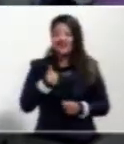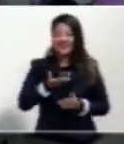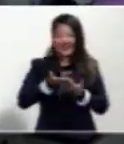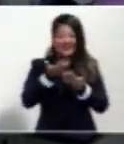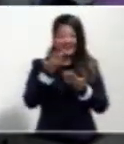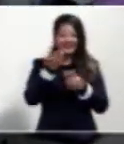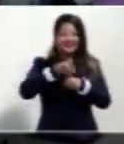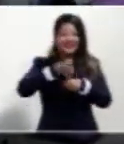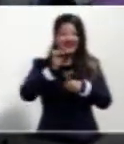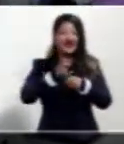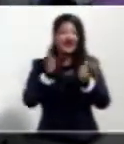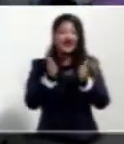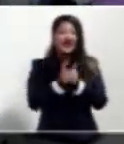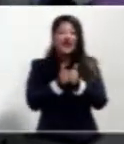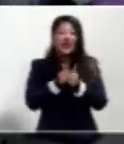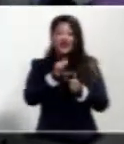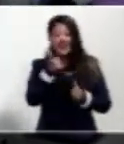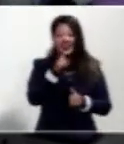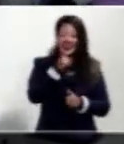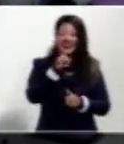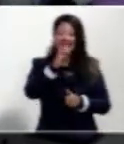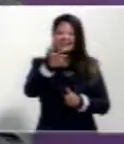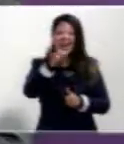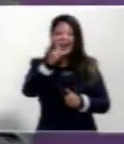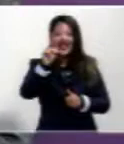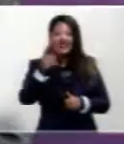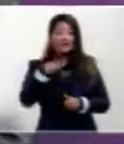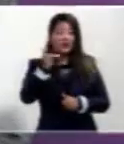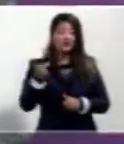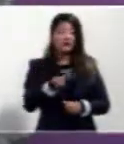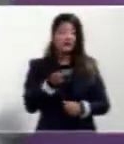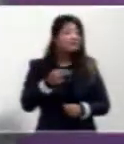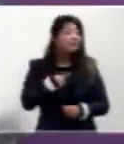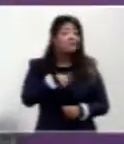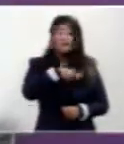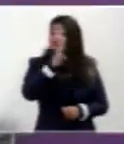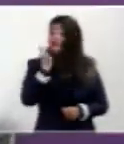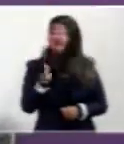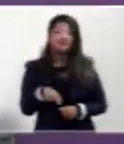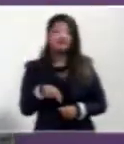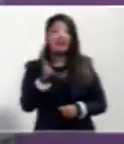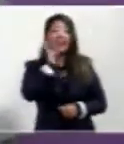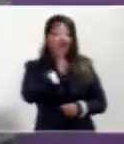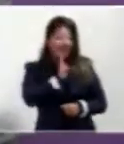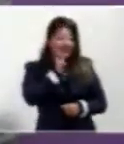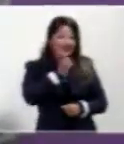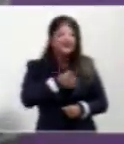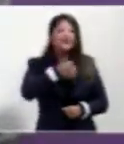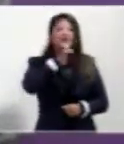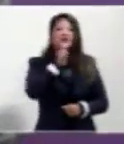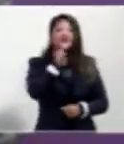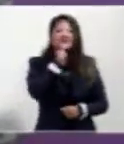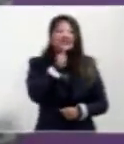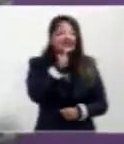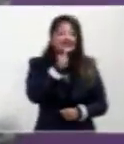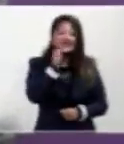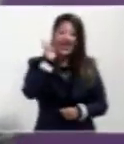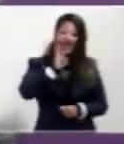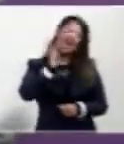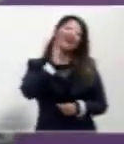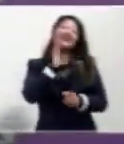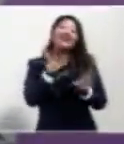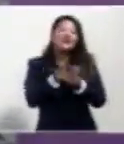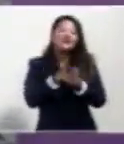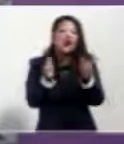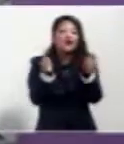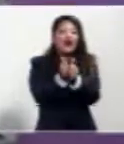cerveza con charanda, pero con pulque no... Es muy rica. No, muy rica. He probado, hay que conocer esa combinación de acidez con